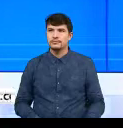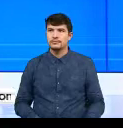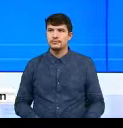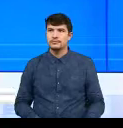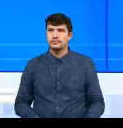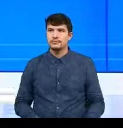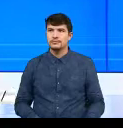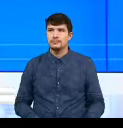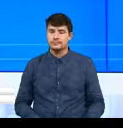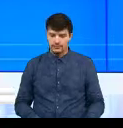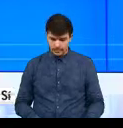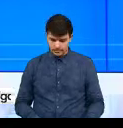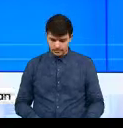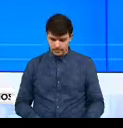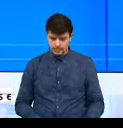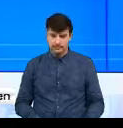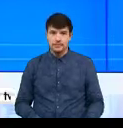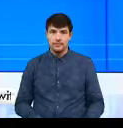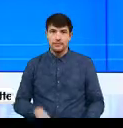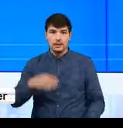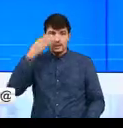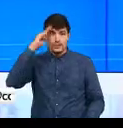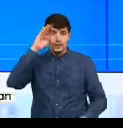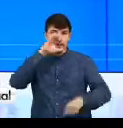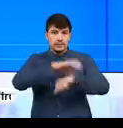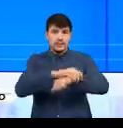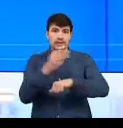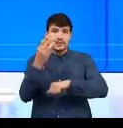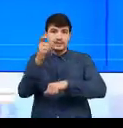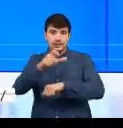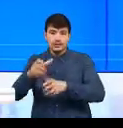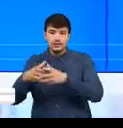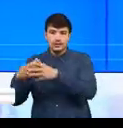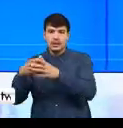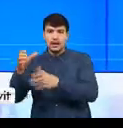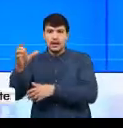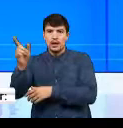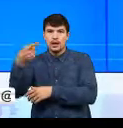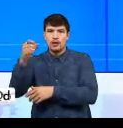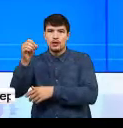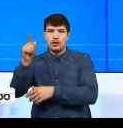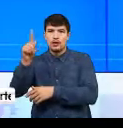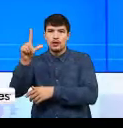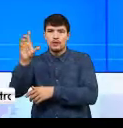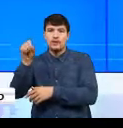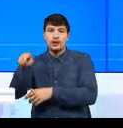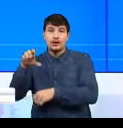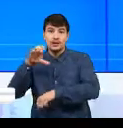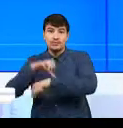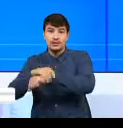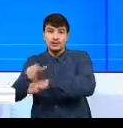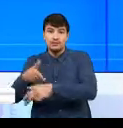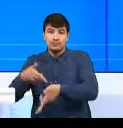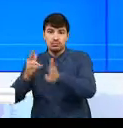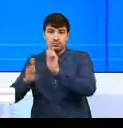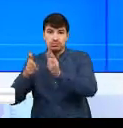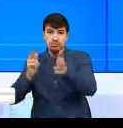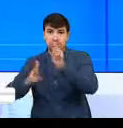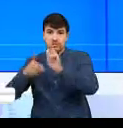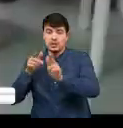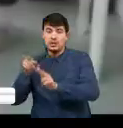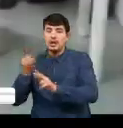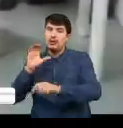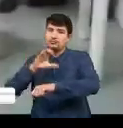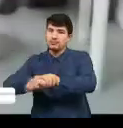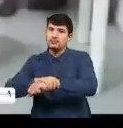y las autoridades capturaron en las últimas horas a tres integrantes del clan del golfo se les decomisó un arsenal bélico que incluía varios fusiles